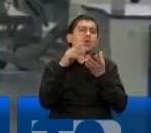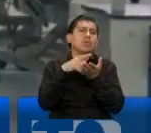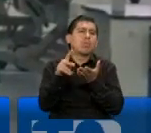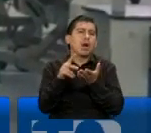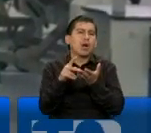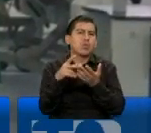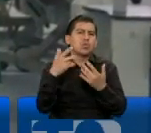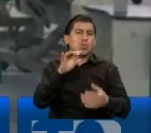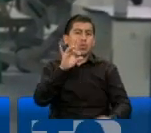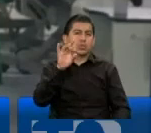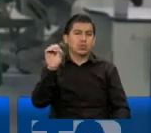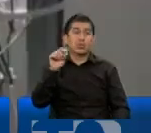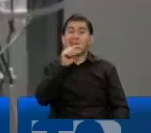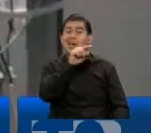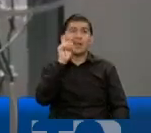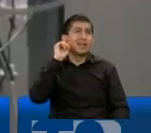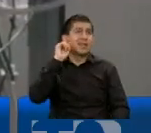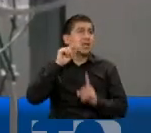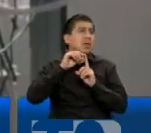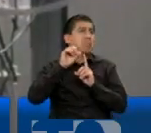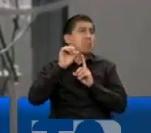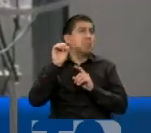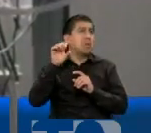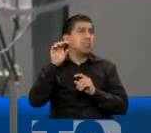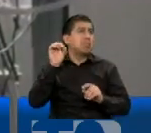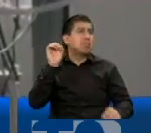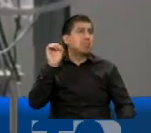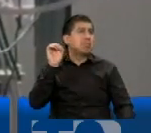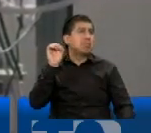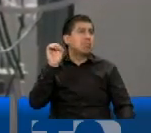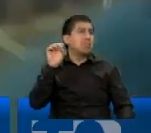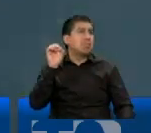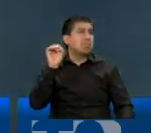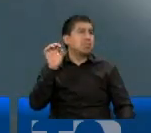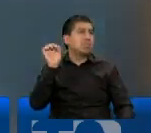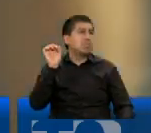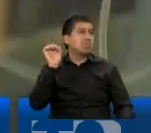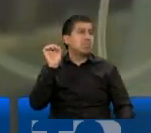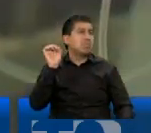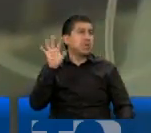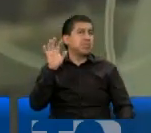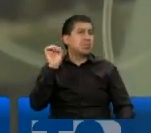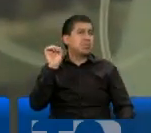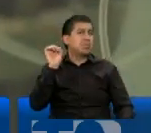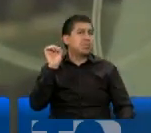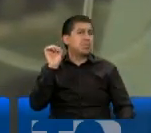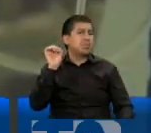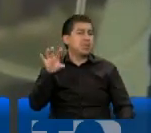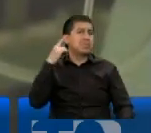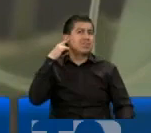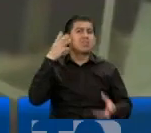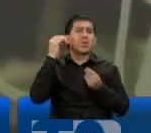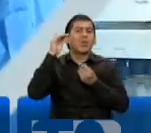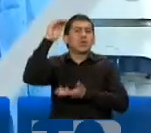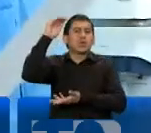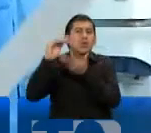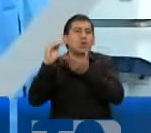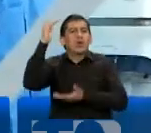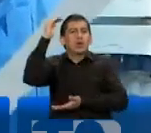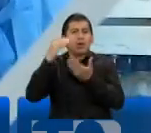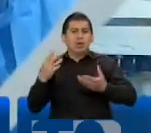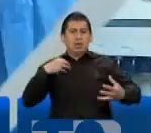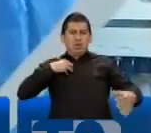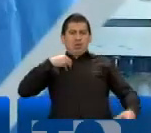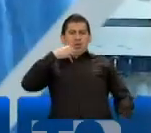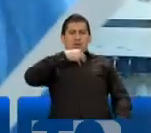Este es el sonido permanente en las salas de cuidados intensivos. Proviene de los equipos que monitorean a los pacientes segundo a segundo.